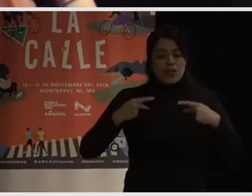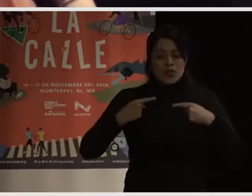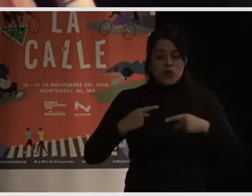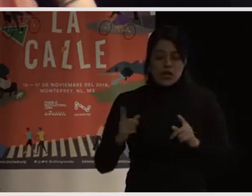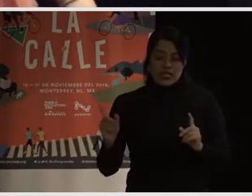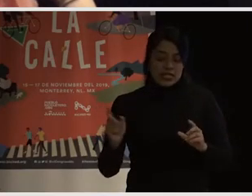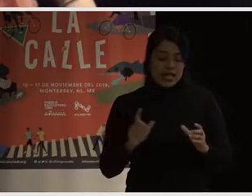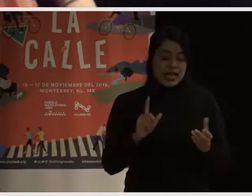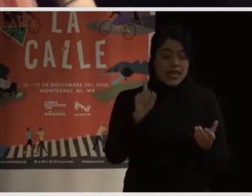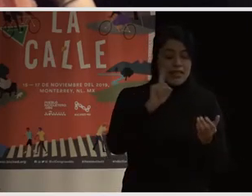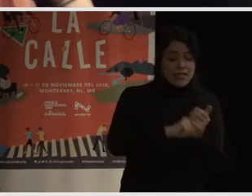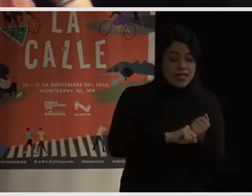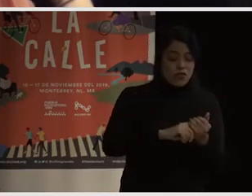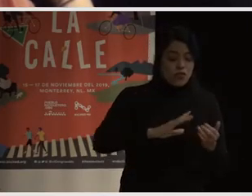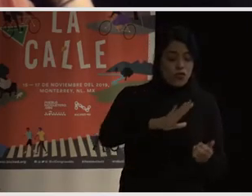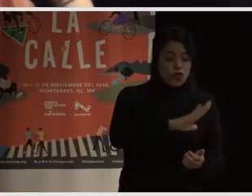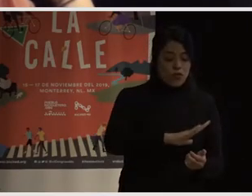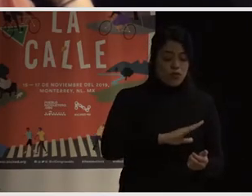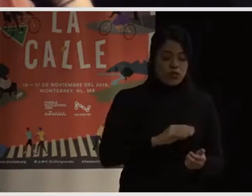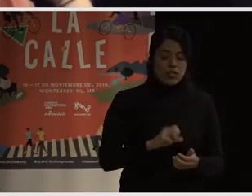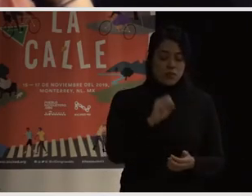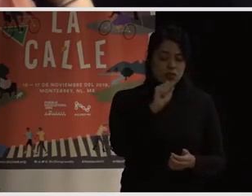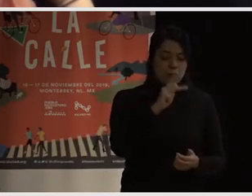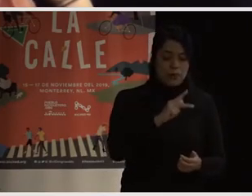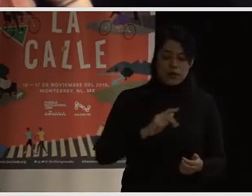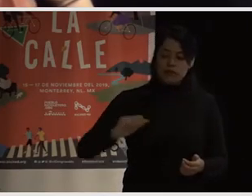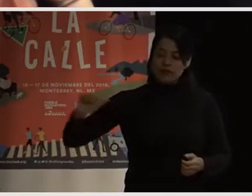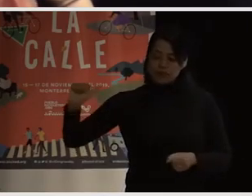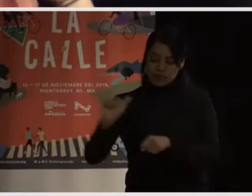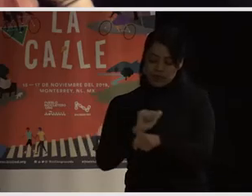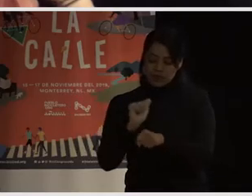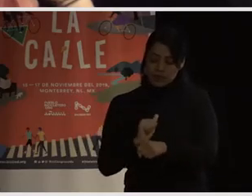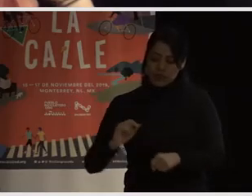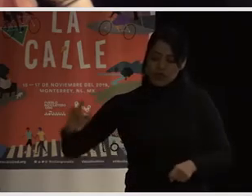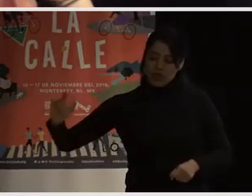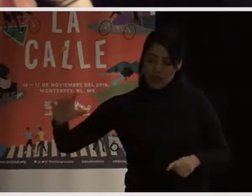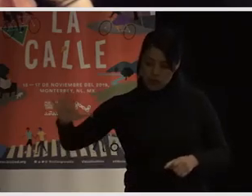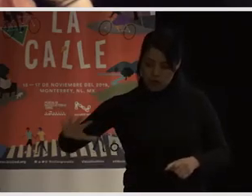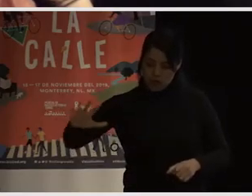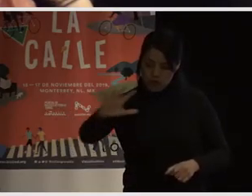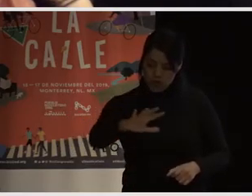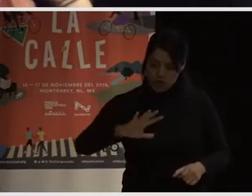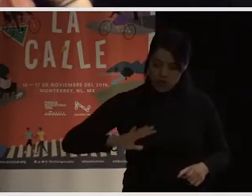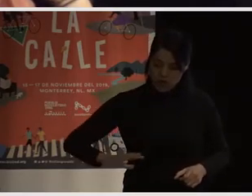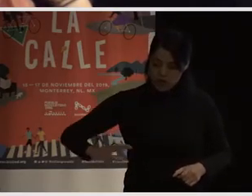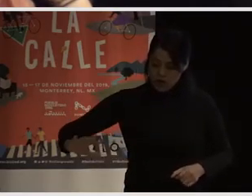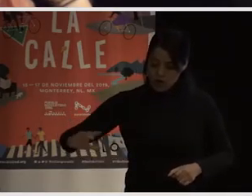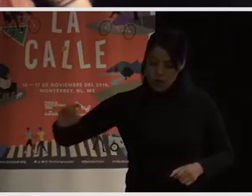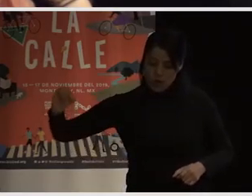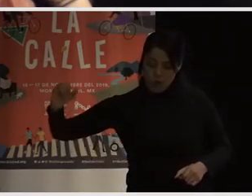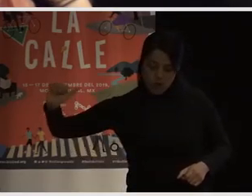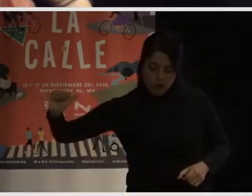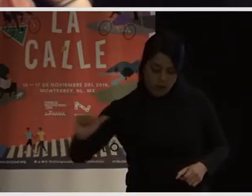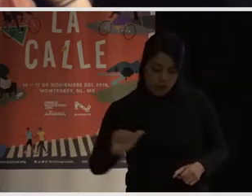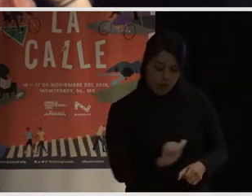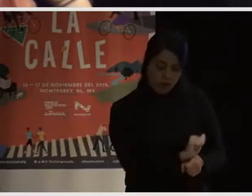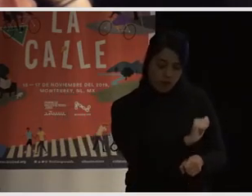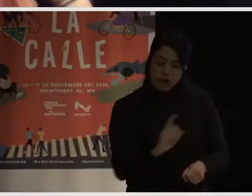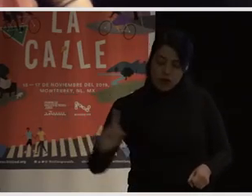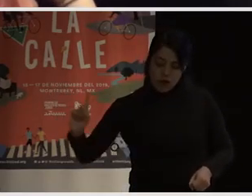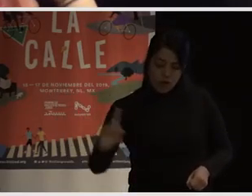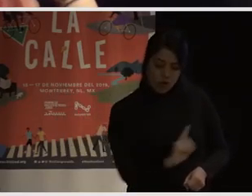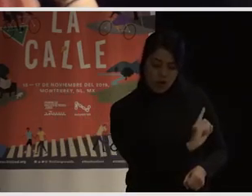al interior del municipio este vehículos que no reciben o de personas que no reciben el municipio que entran todos los días